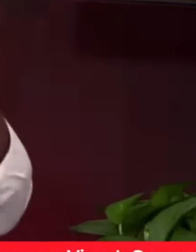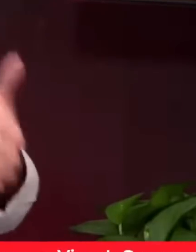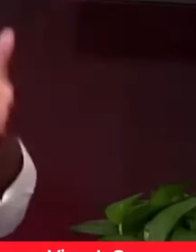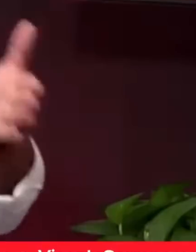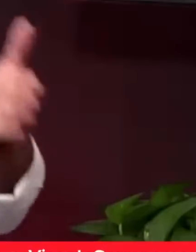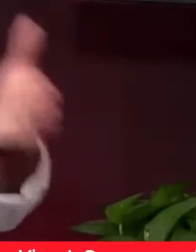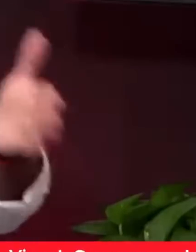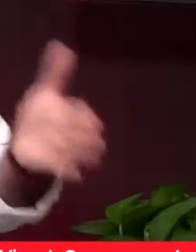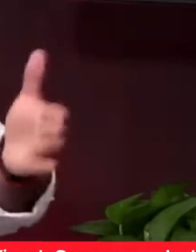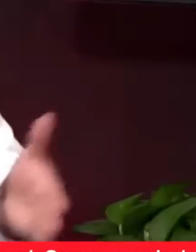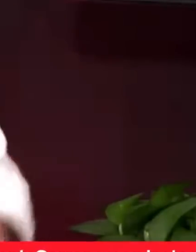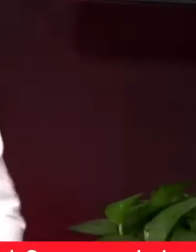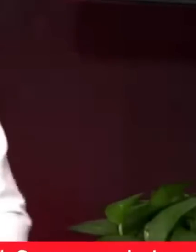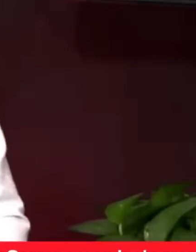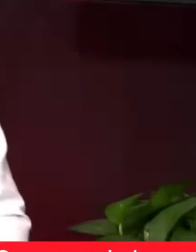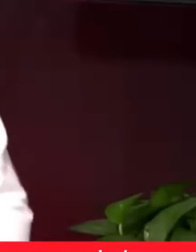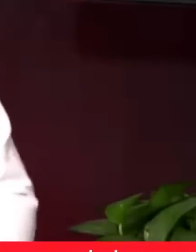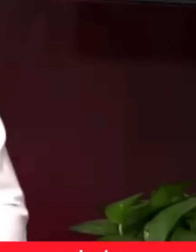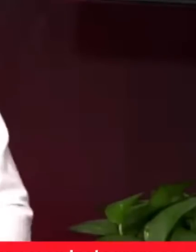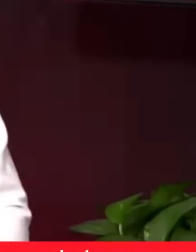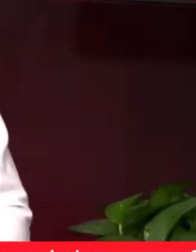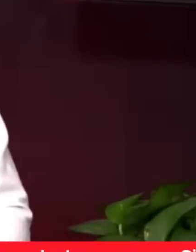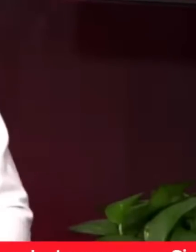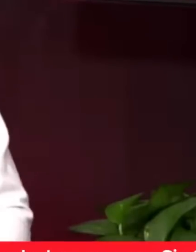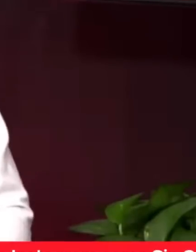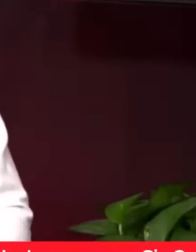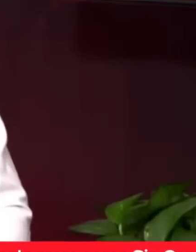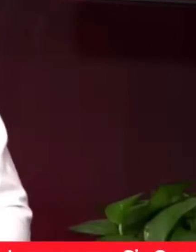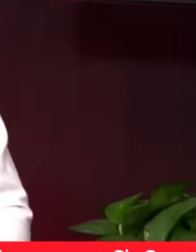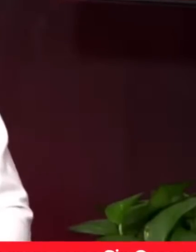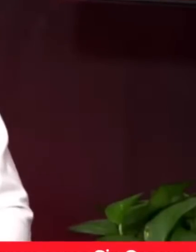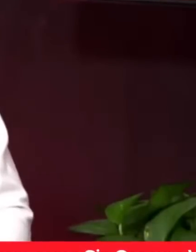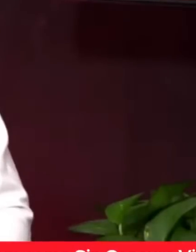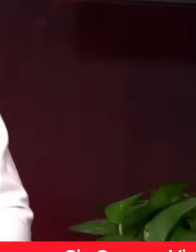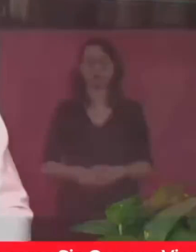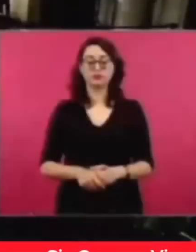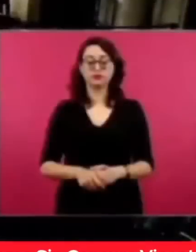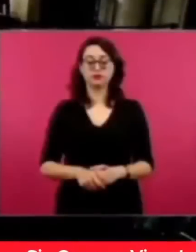que me lo entiendas, Pancho, acá en México. Adelante.